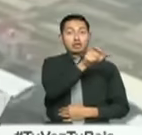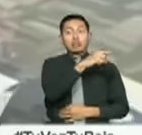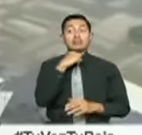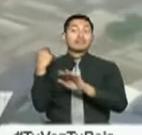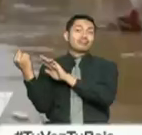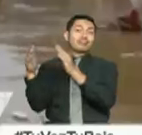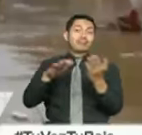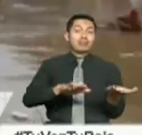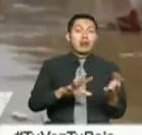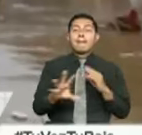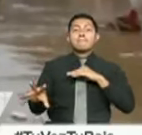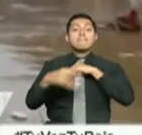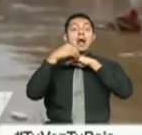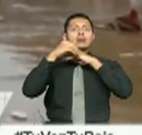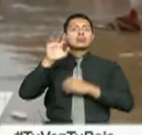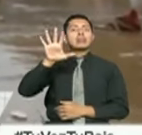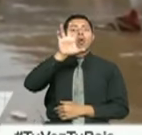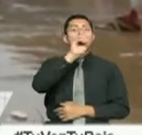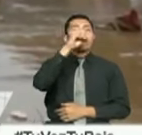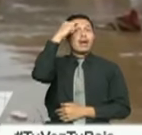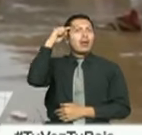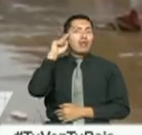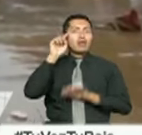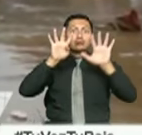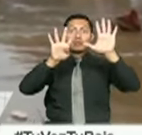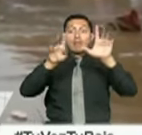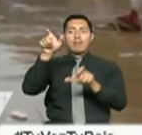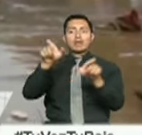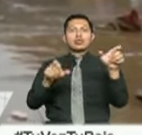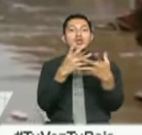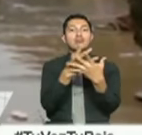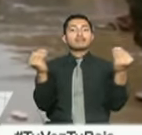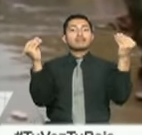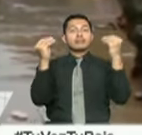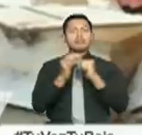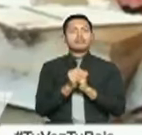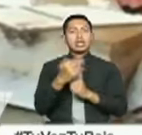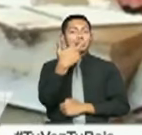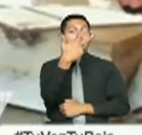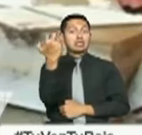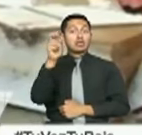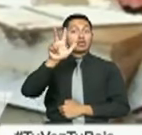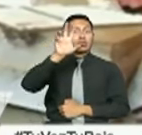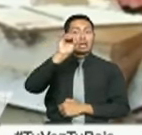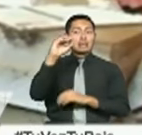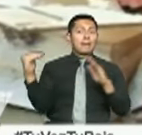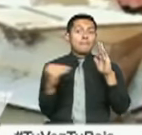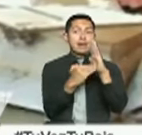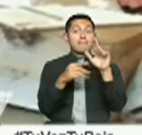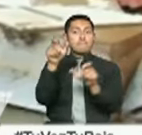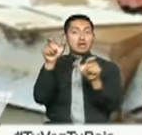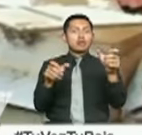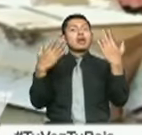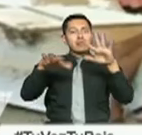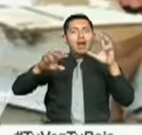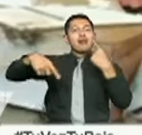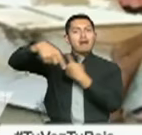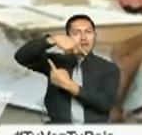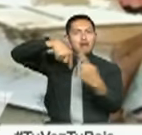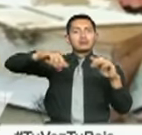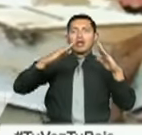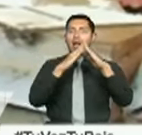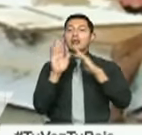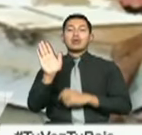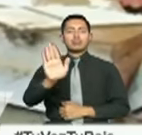más de 50 heridos y 9 desaparecidos. Más de 330.000 personas han vuelto a sus casas este viernes en la